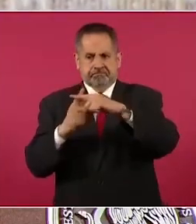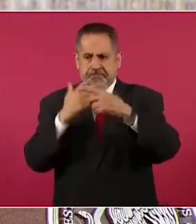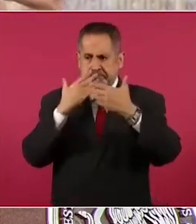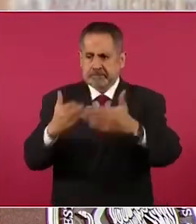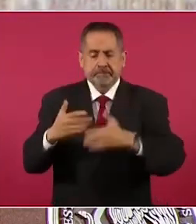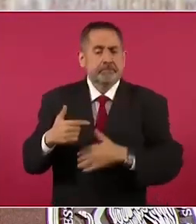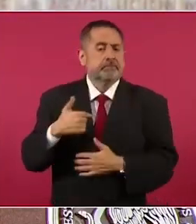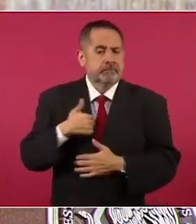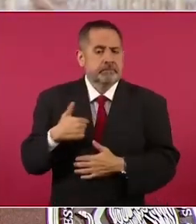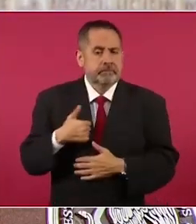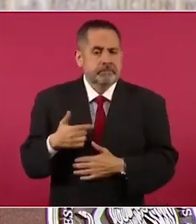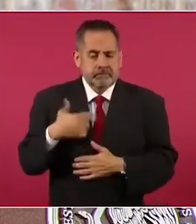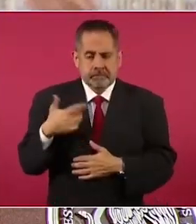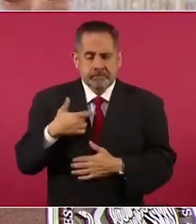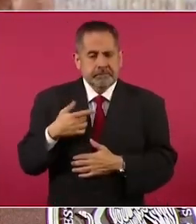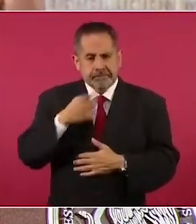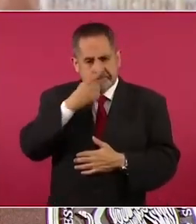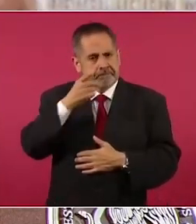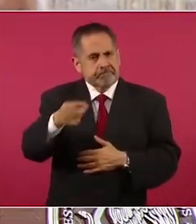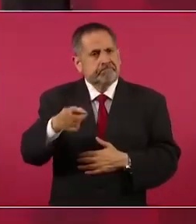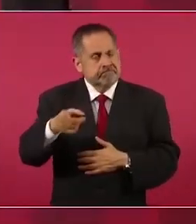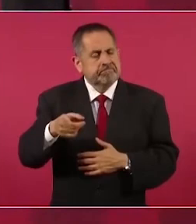Yo sostengo que